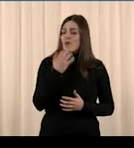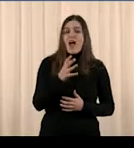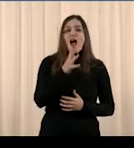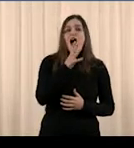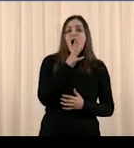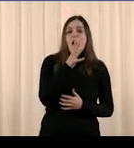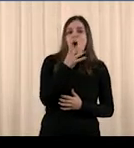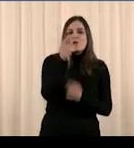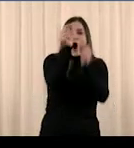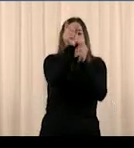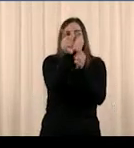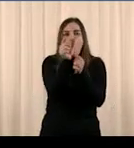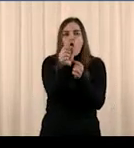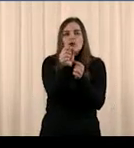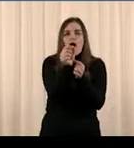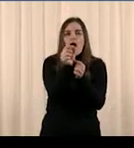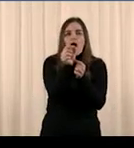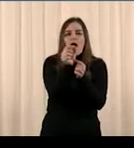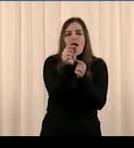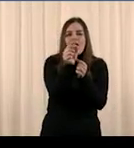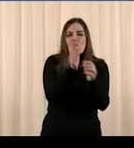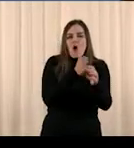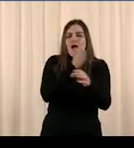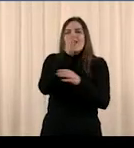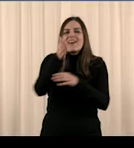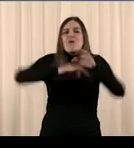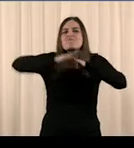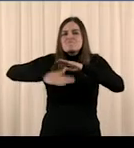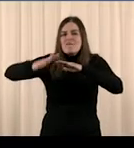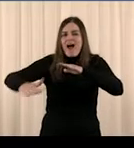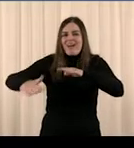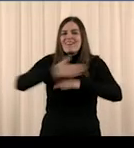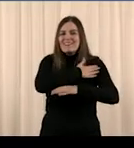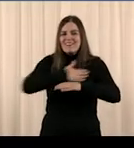gota de volver a reunirse con el océano? How strong? ¿Cuán fuerte es?